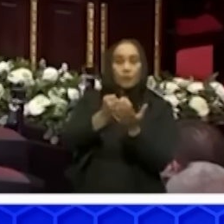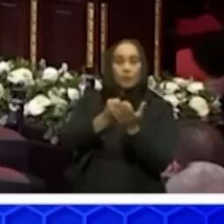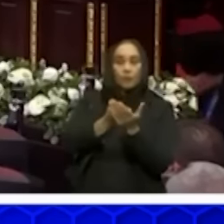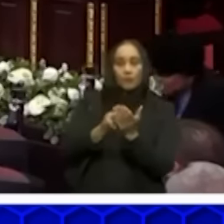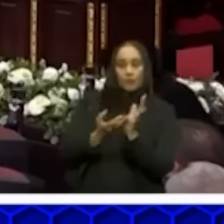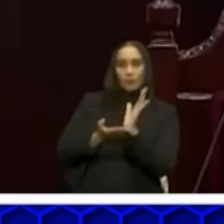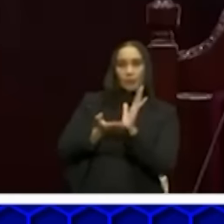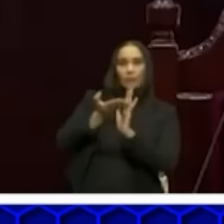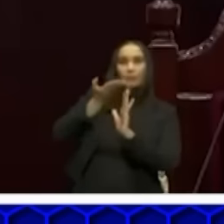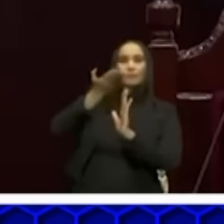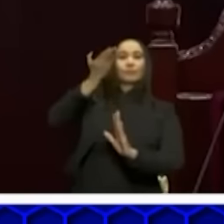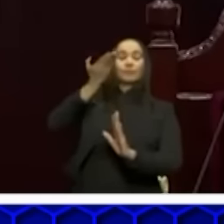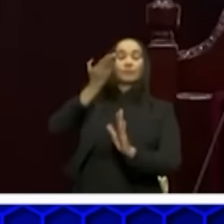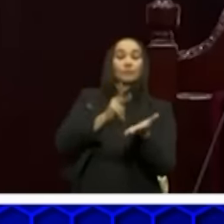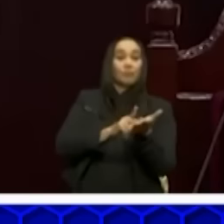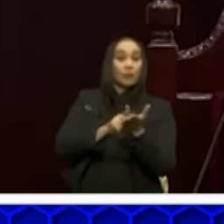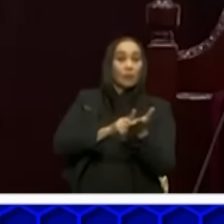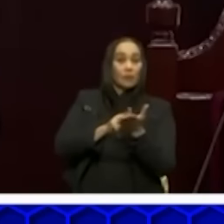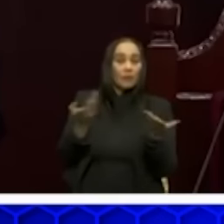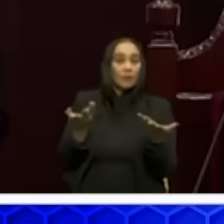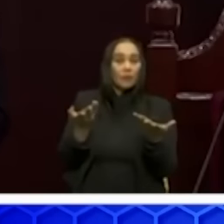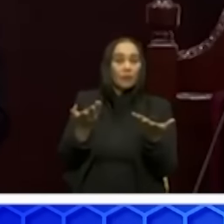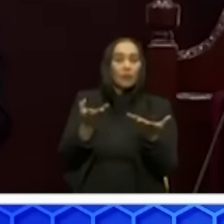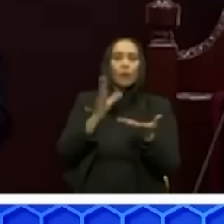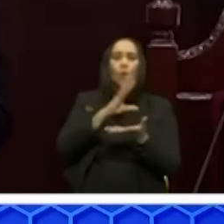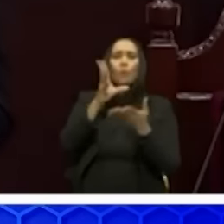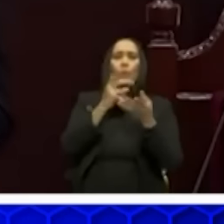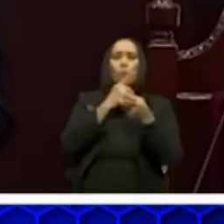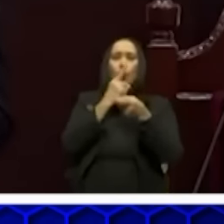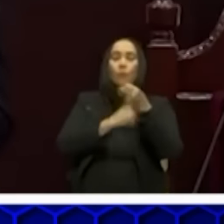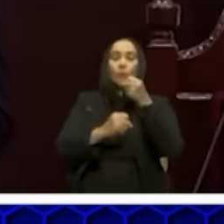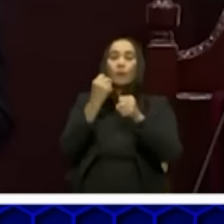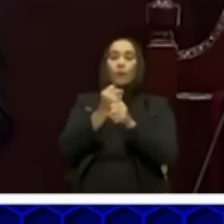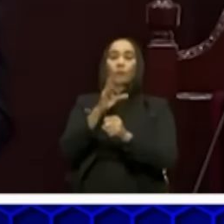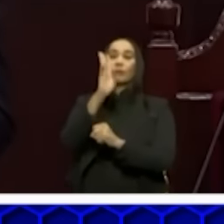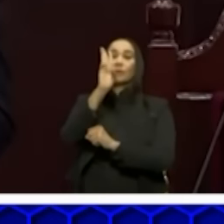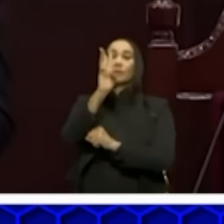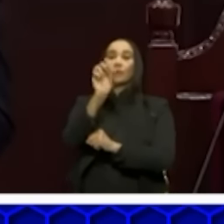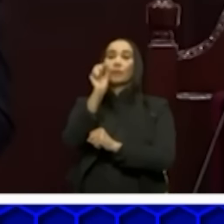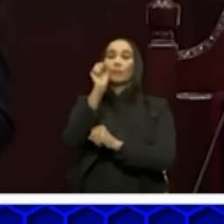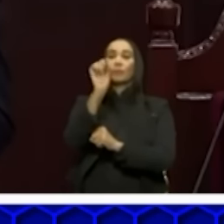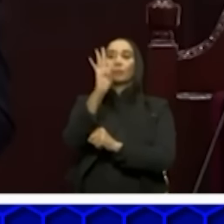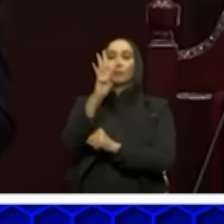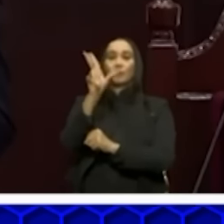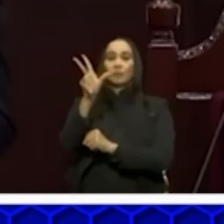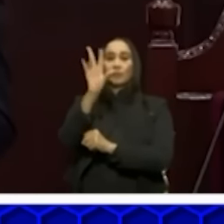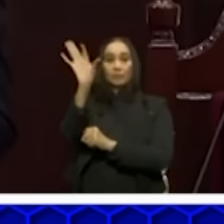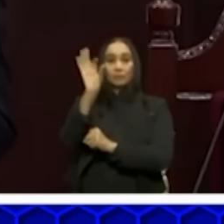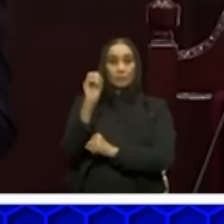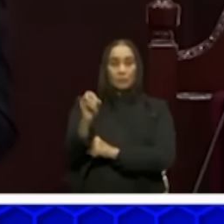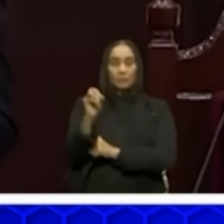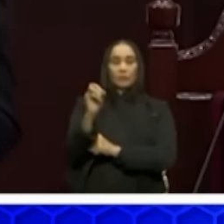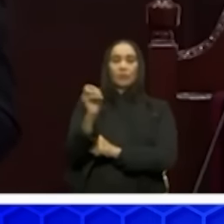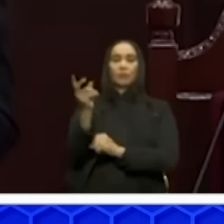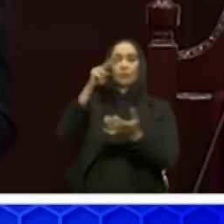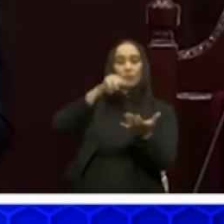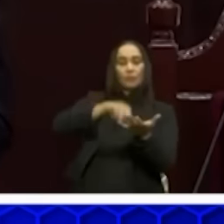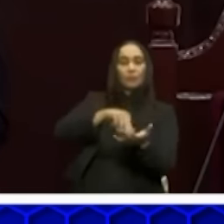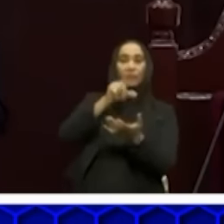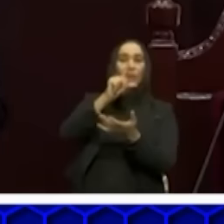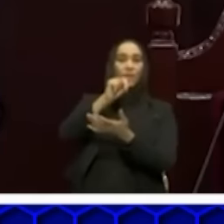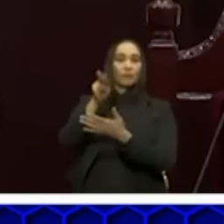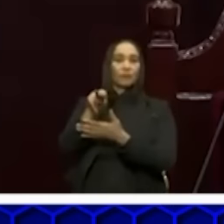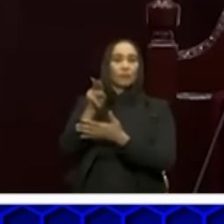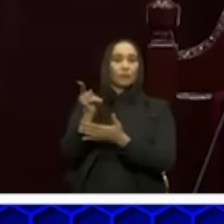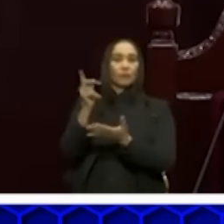planta punta Catalina que habló que ya está dejando beneficios al país a los que se oponían ahí le ha dado continuidad del Estado